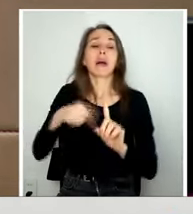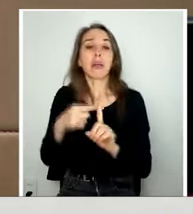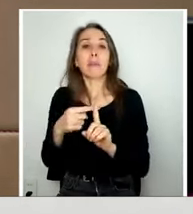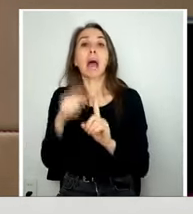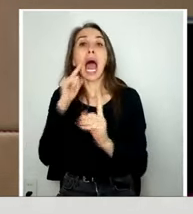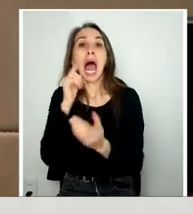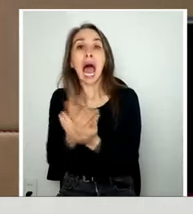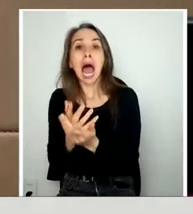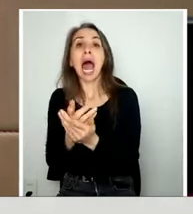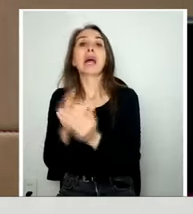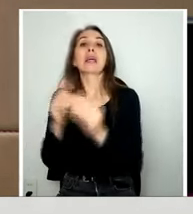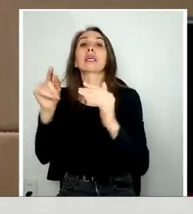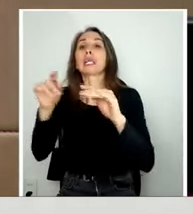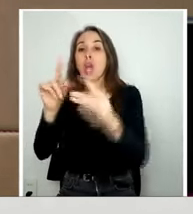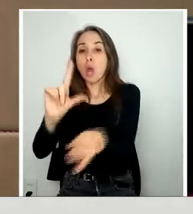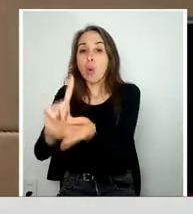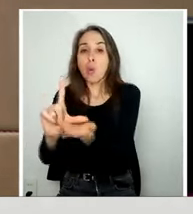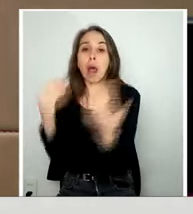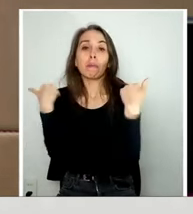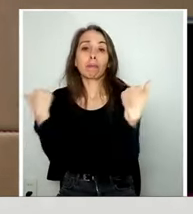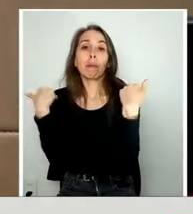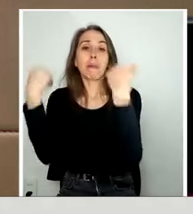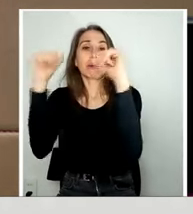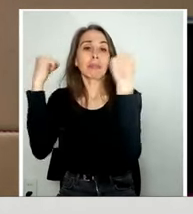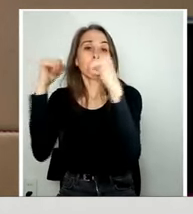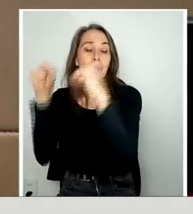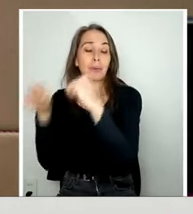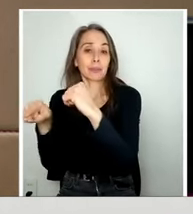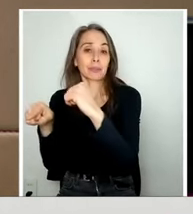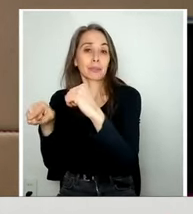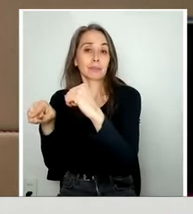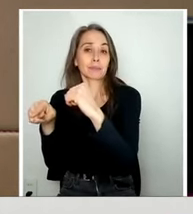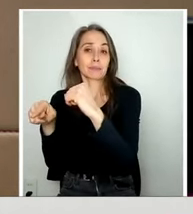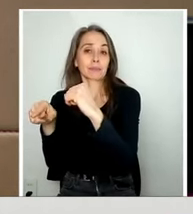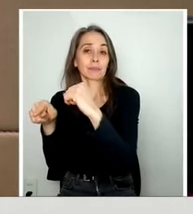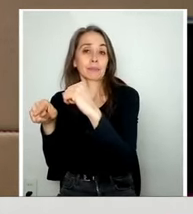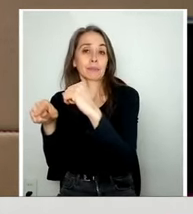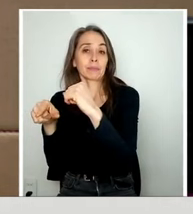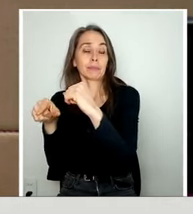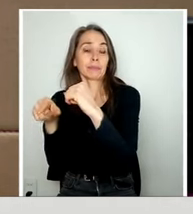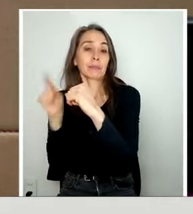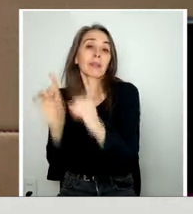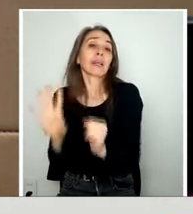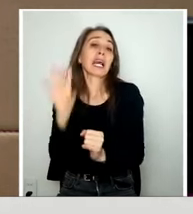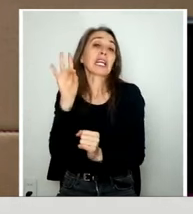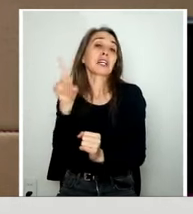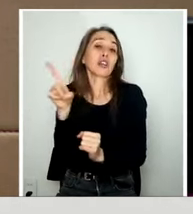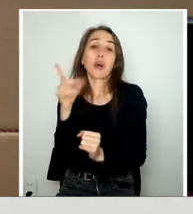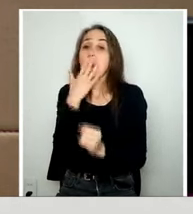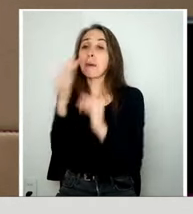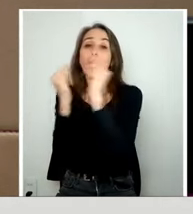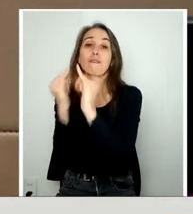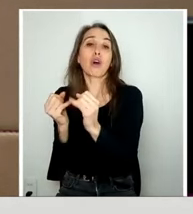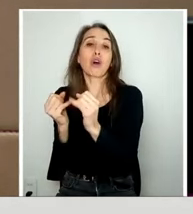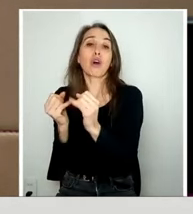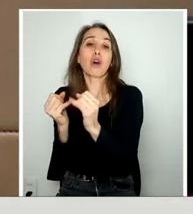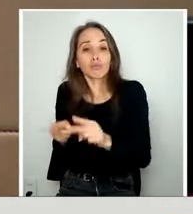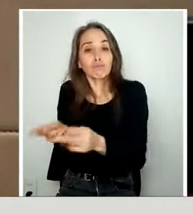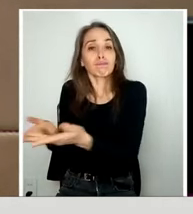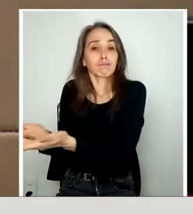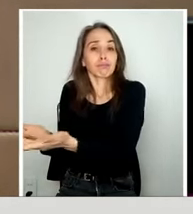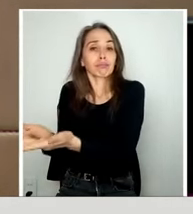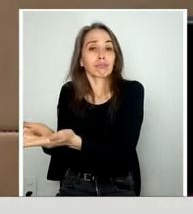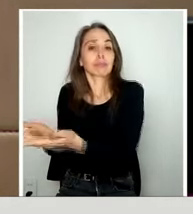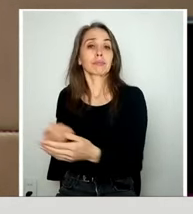para poder desempeñar dicha disciplina de la mejor manera posible y creo que